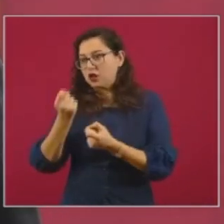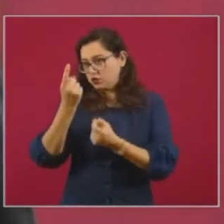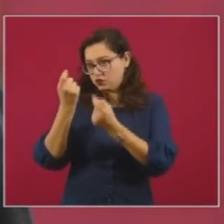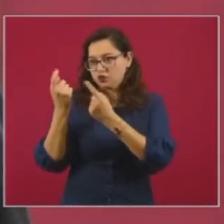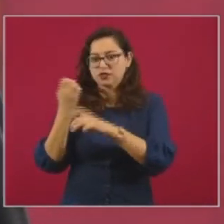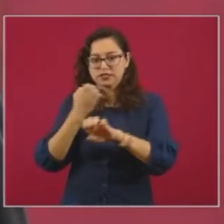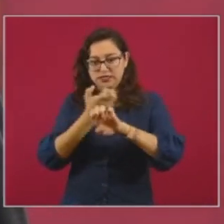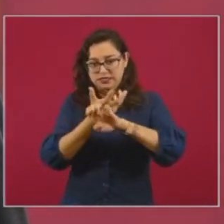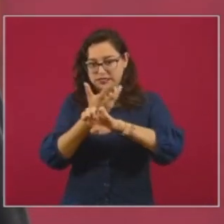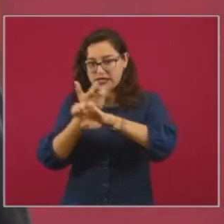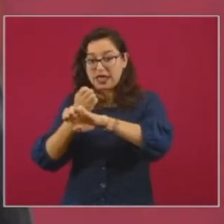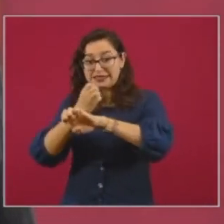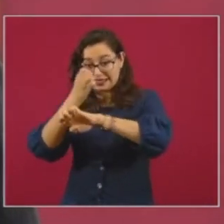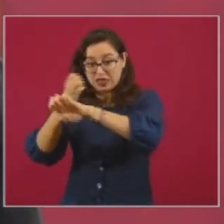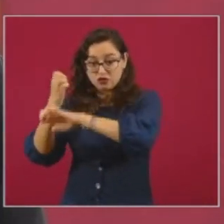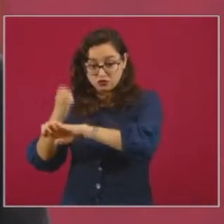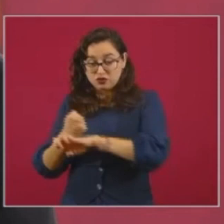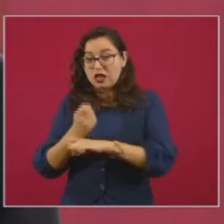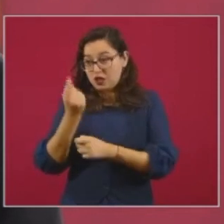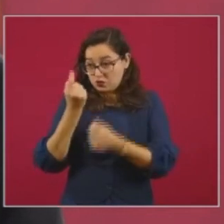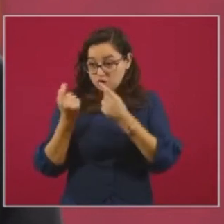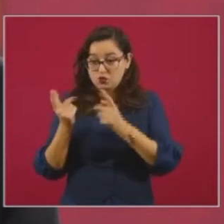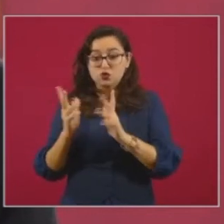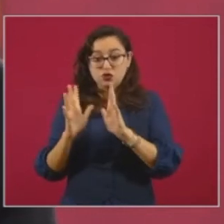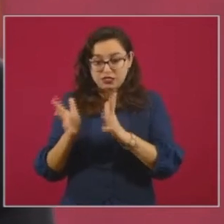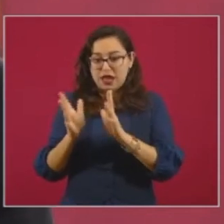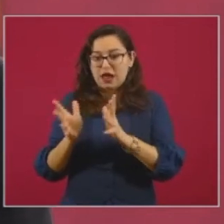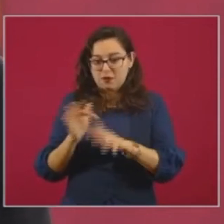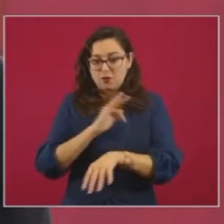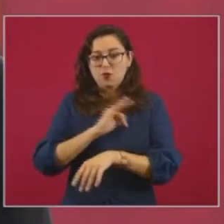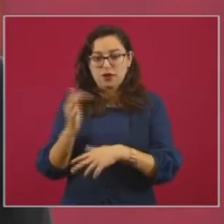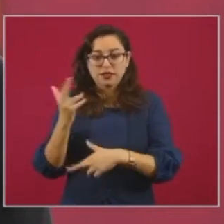hacerlo, porque están en verde